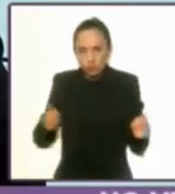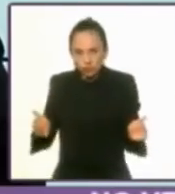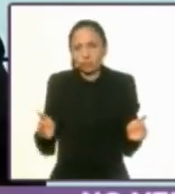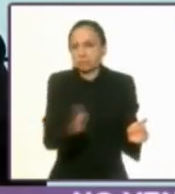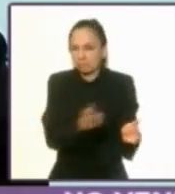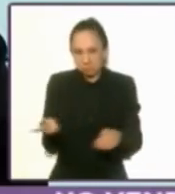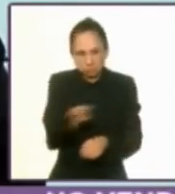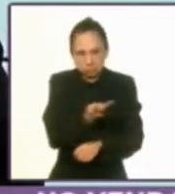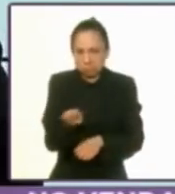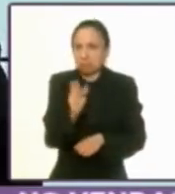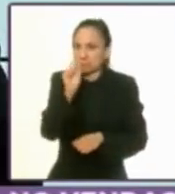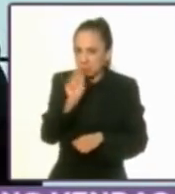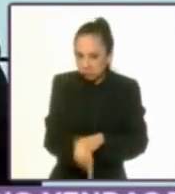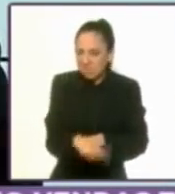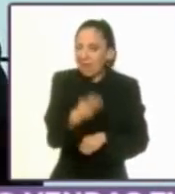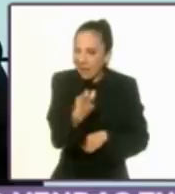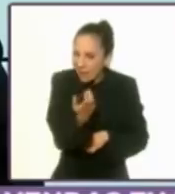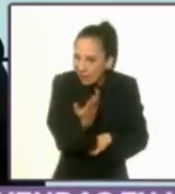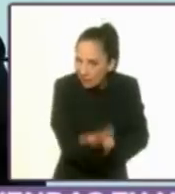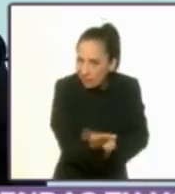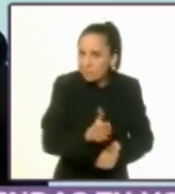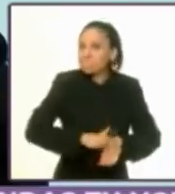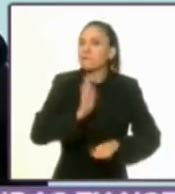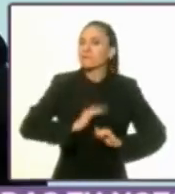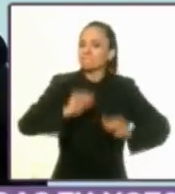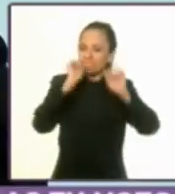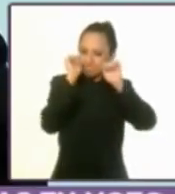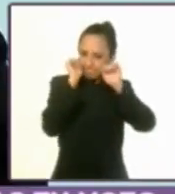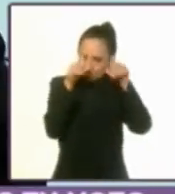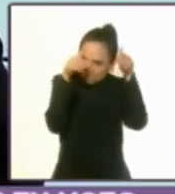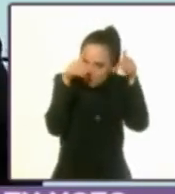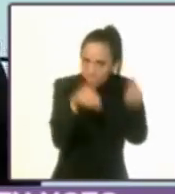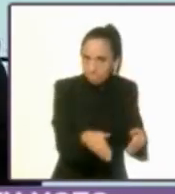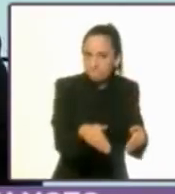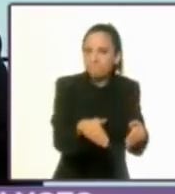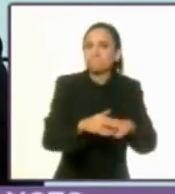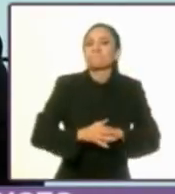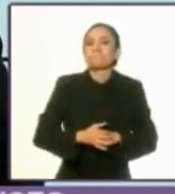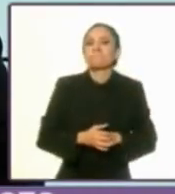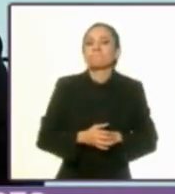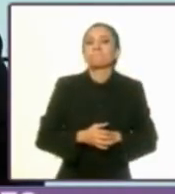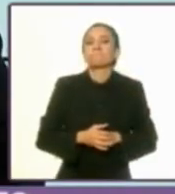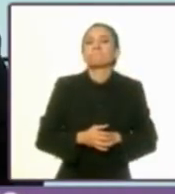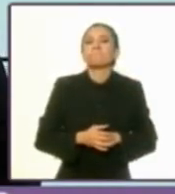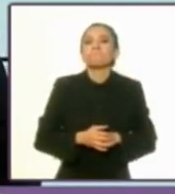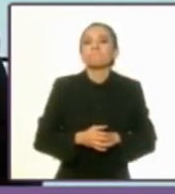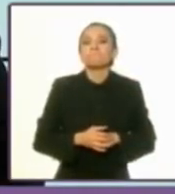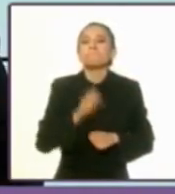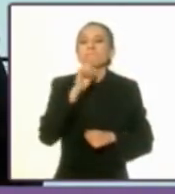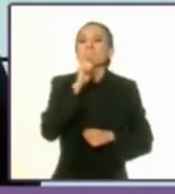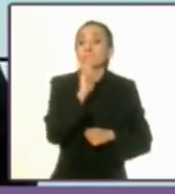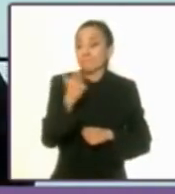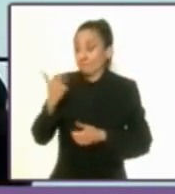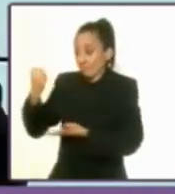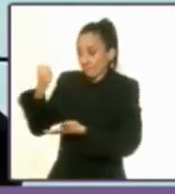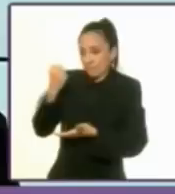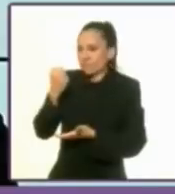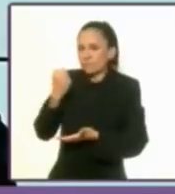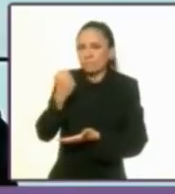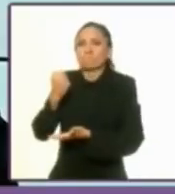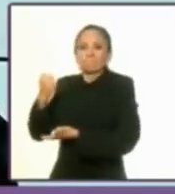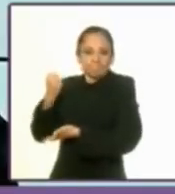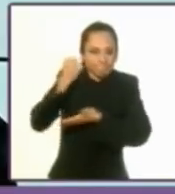tenemos que dirigir prácticamente lo que es el el el presupuesto yo